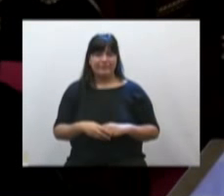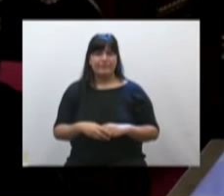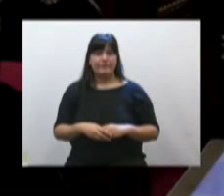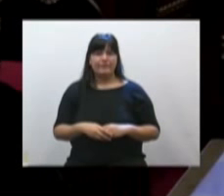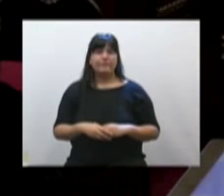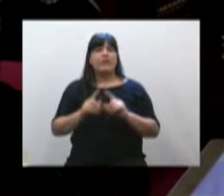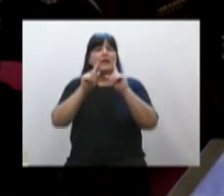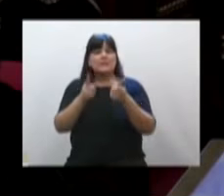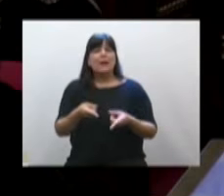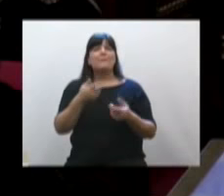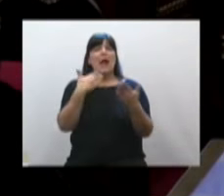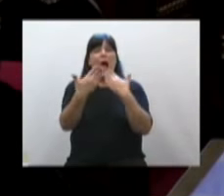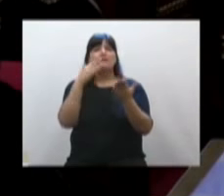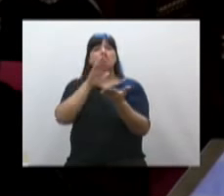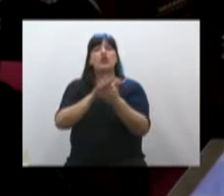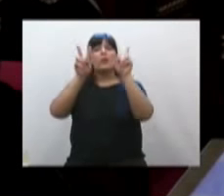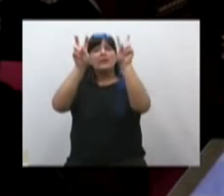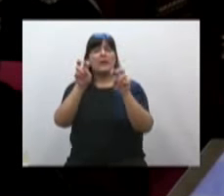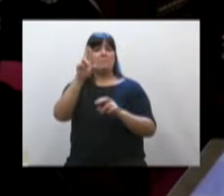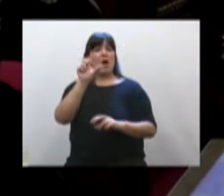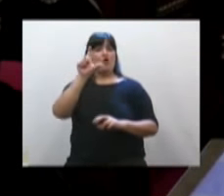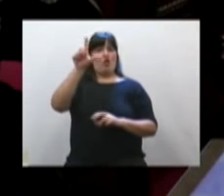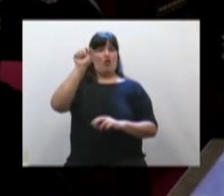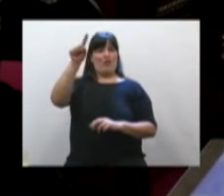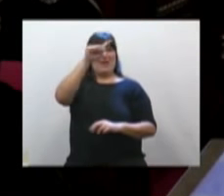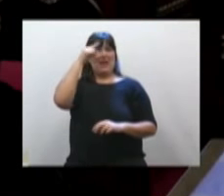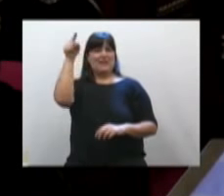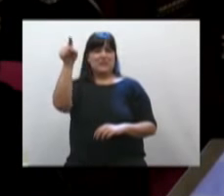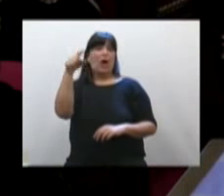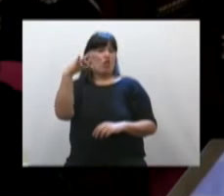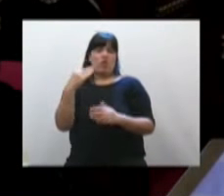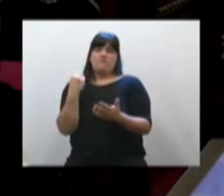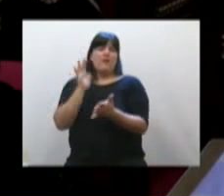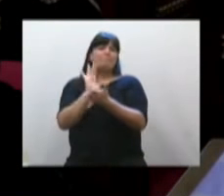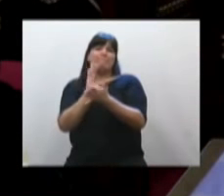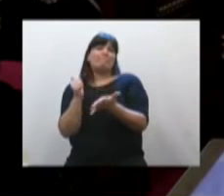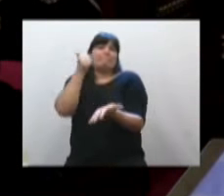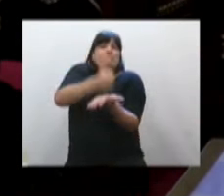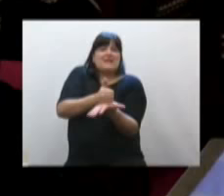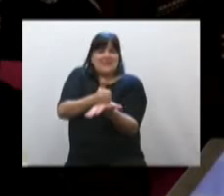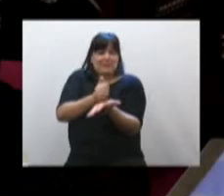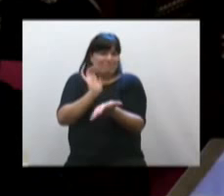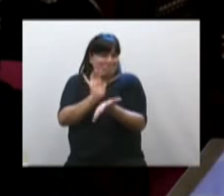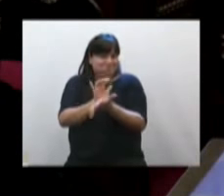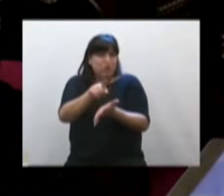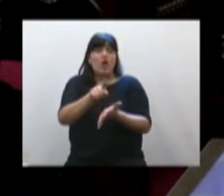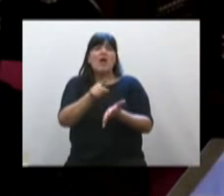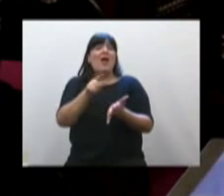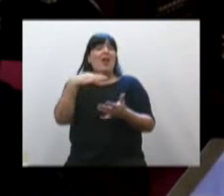está expectante de lo que se pueda dar y vos tenés un mejor panorama que nosotros. Decinos un poco cómo se palpita esto, cómo lo vivís vos